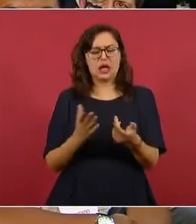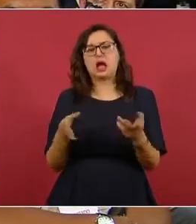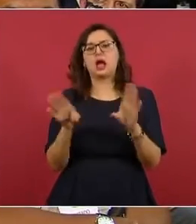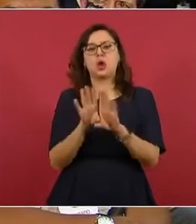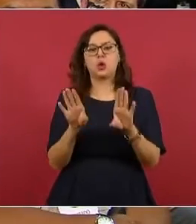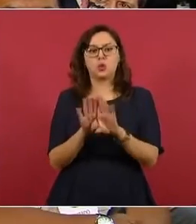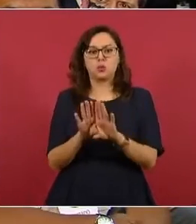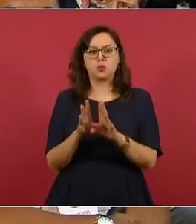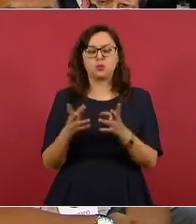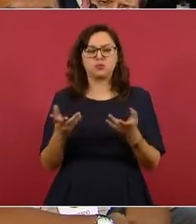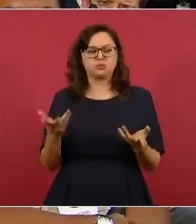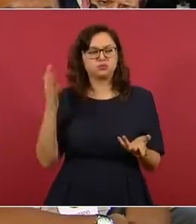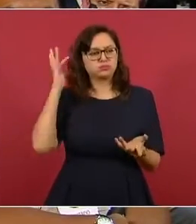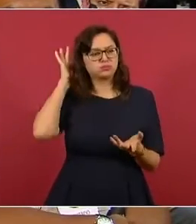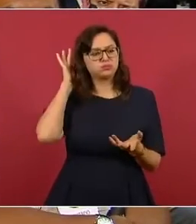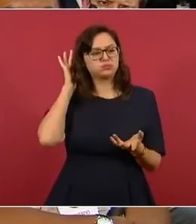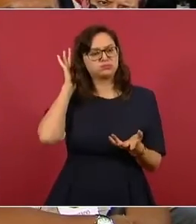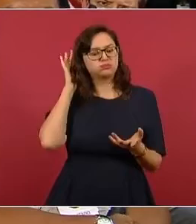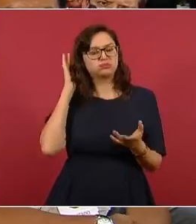los conservadores